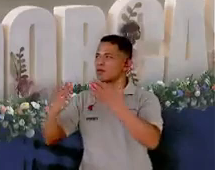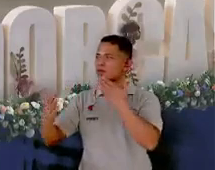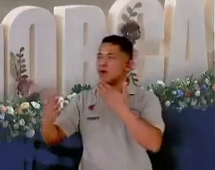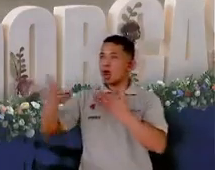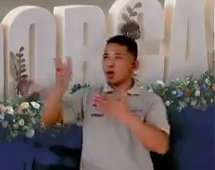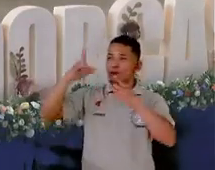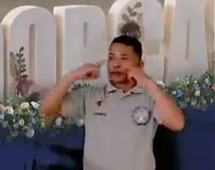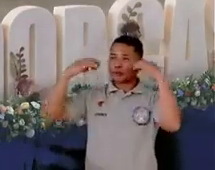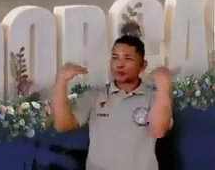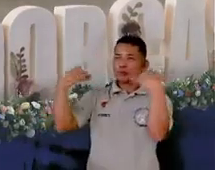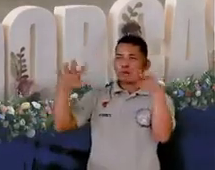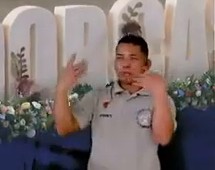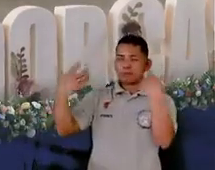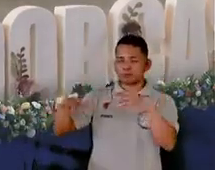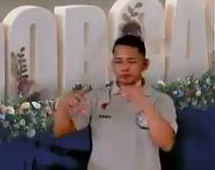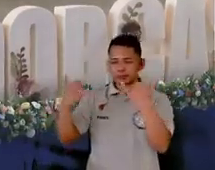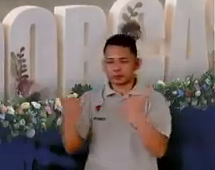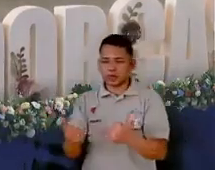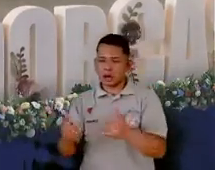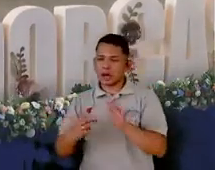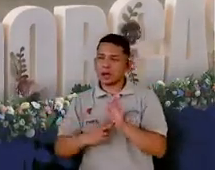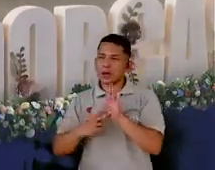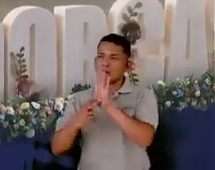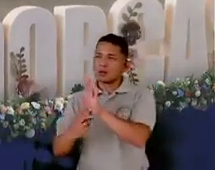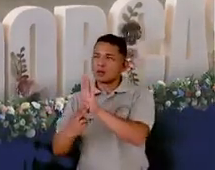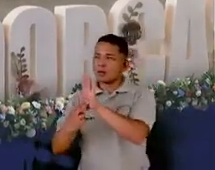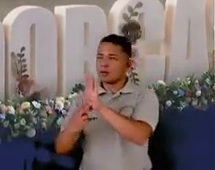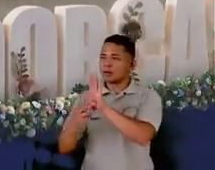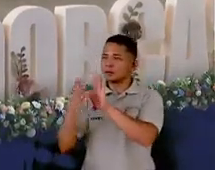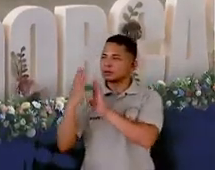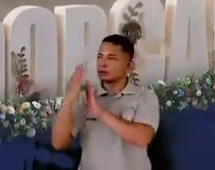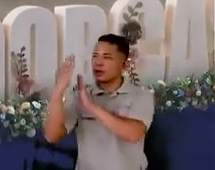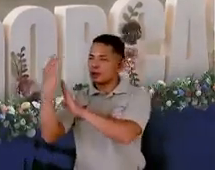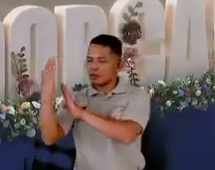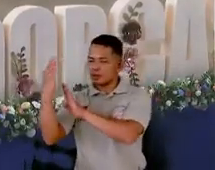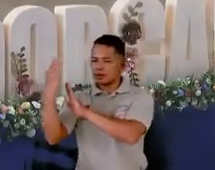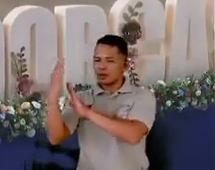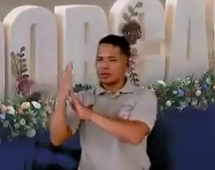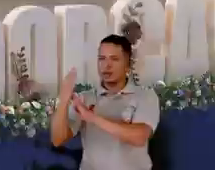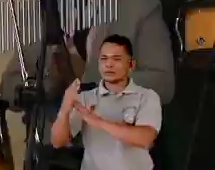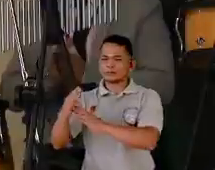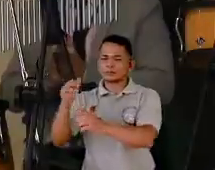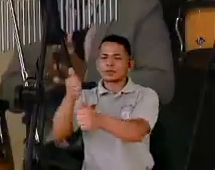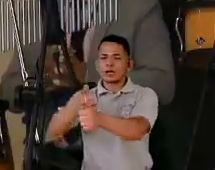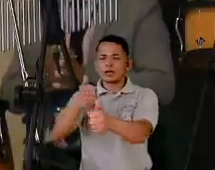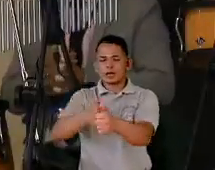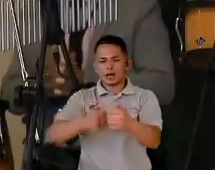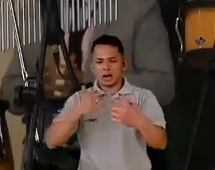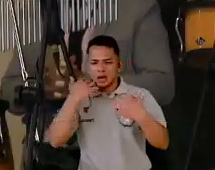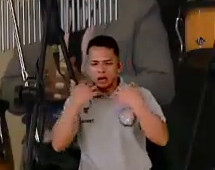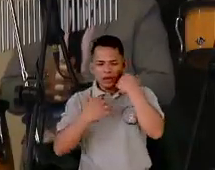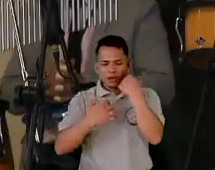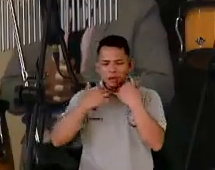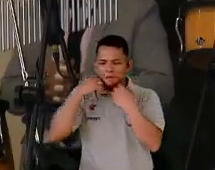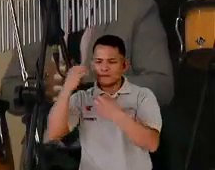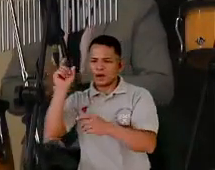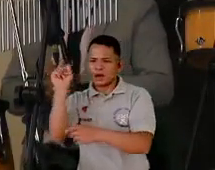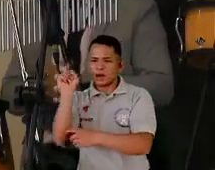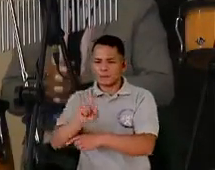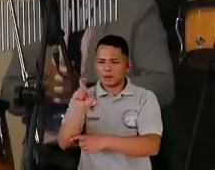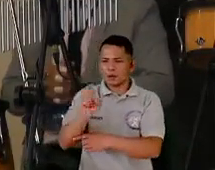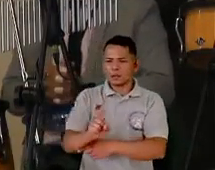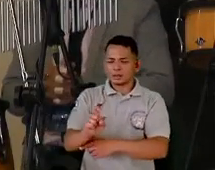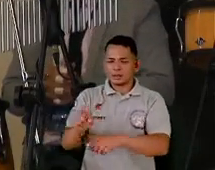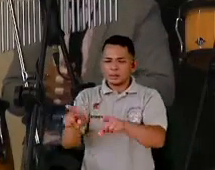maravilloso, en esta hora nos presentamos delante de ti. Cada enfermo, cada necesidad de mi hermano, de mi